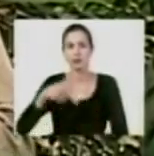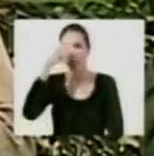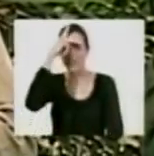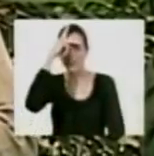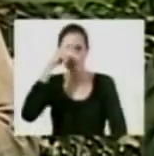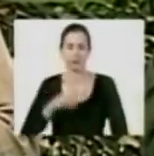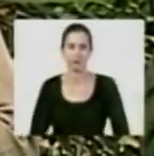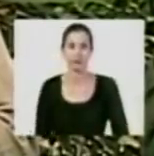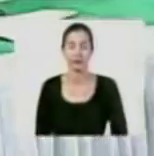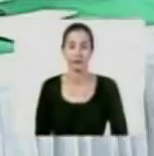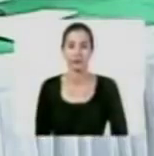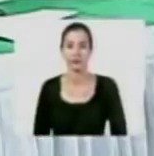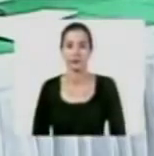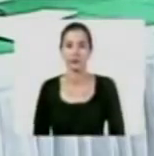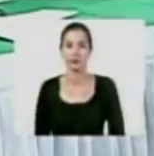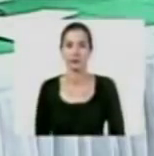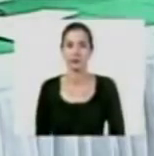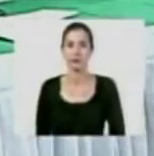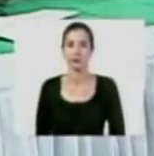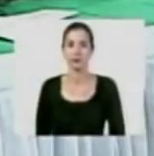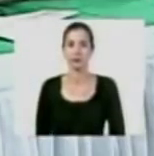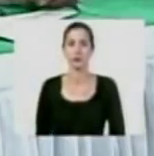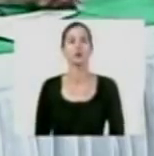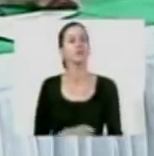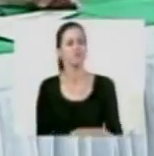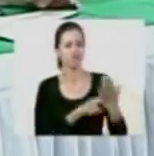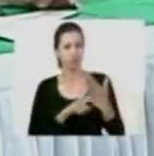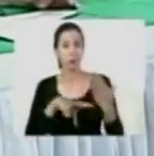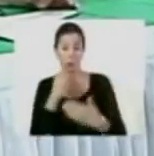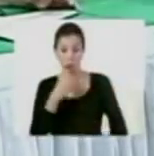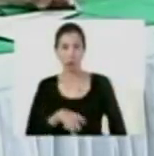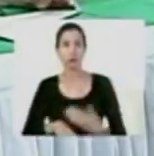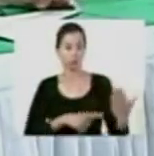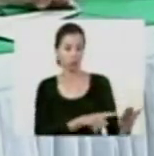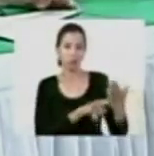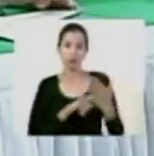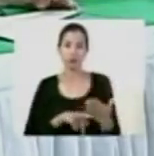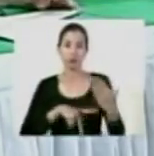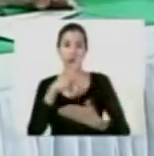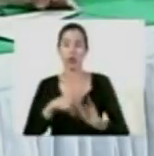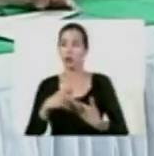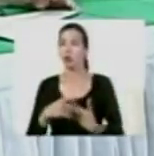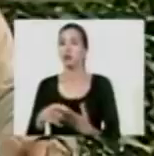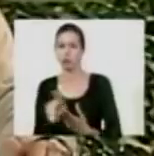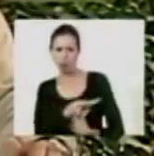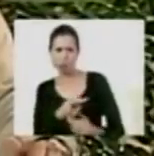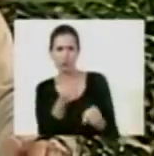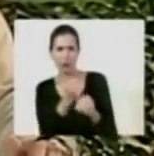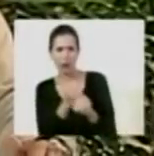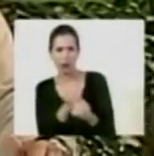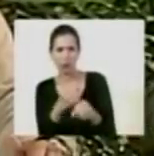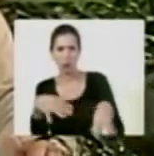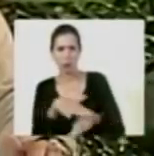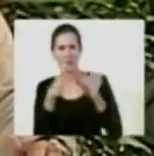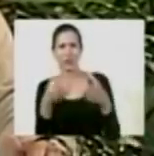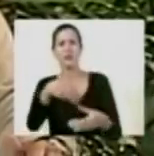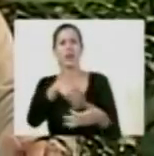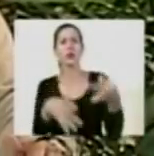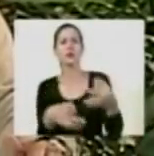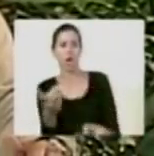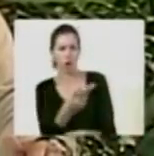que me presenten un plan muy pronto, junto al mayor general Néstor Reverol,